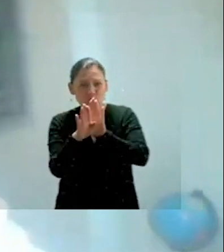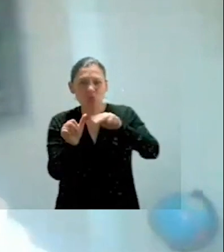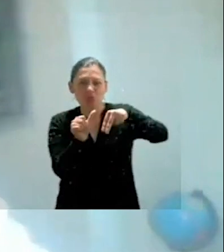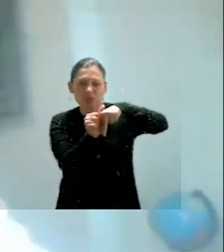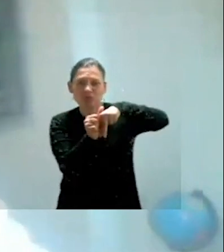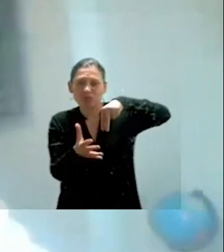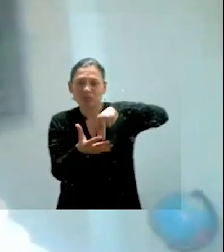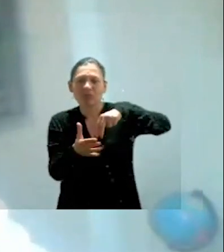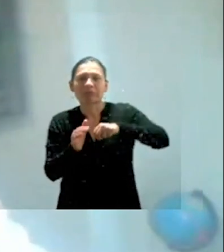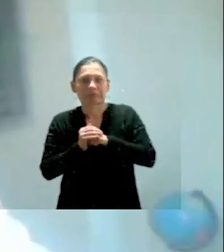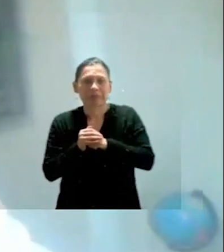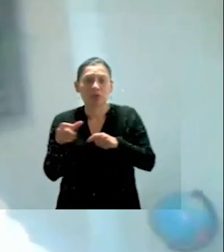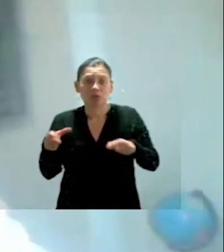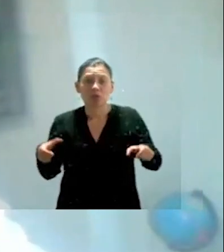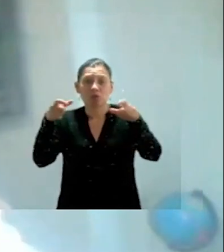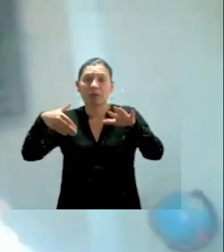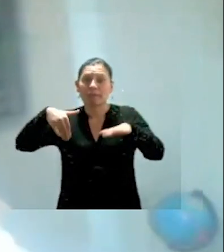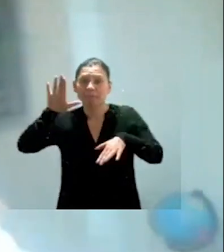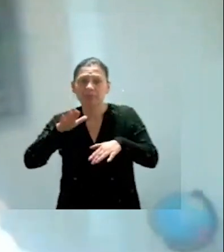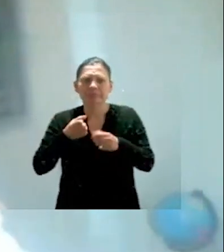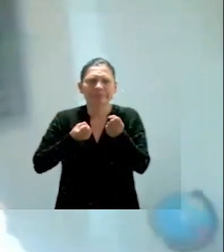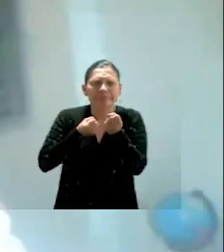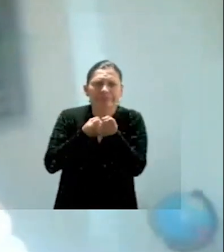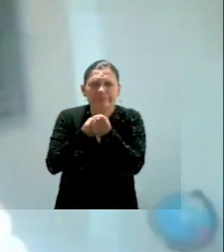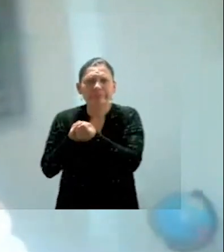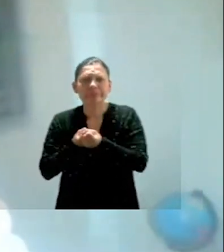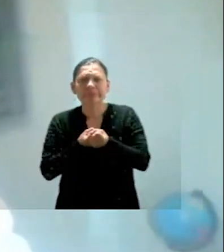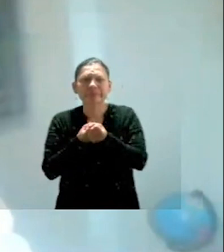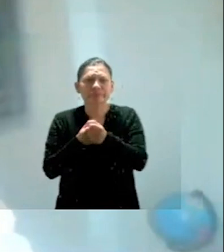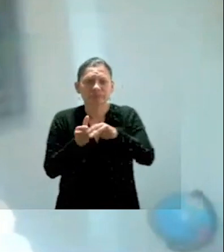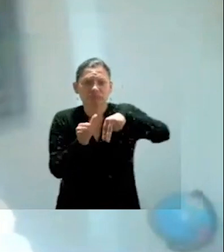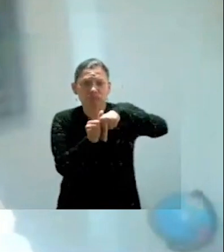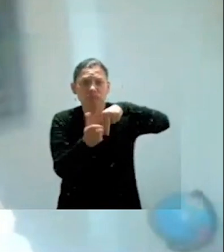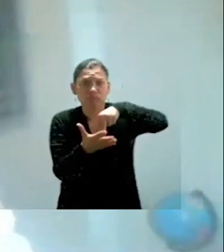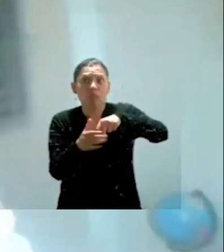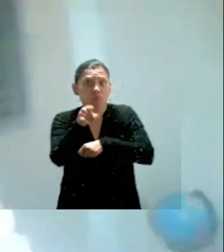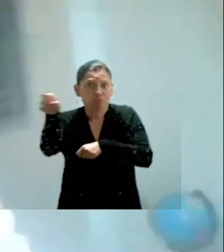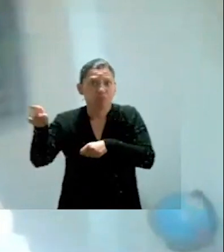ciudadano y en pos de la garantía de sus derechos.